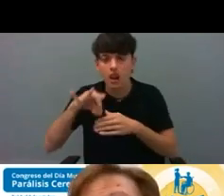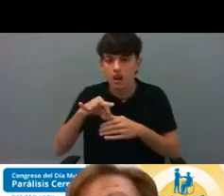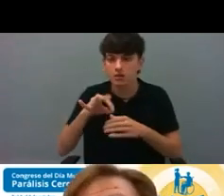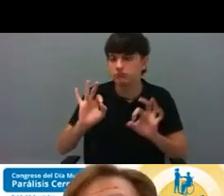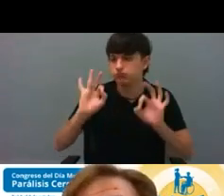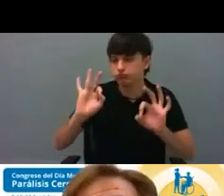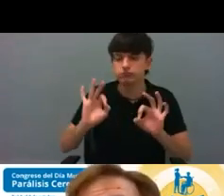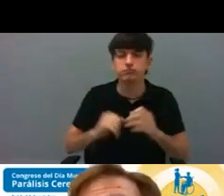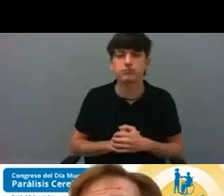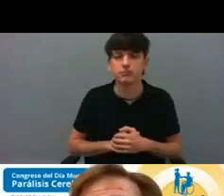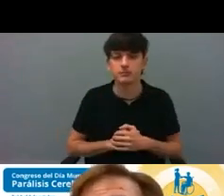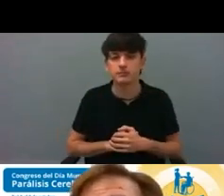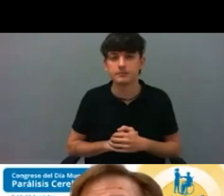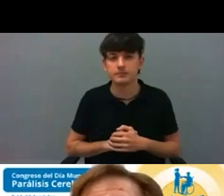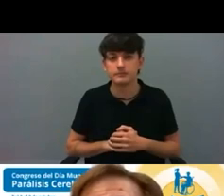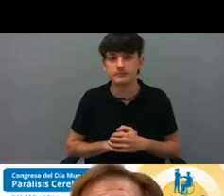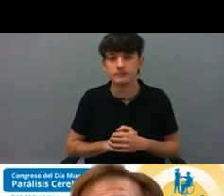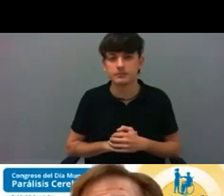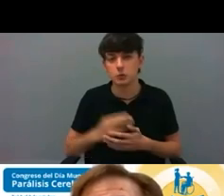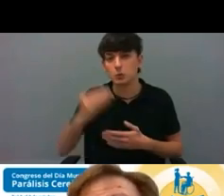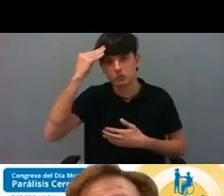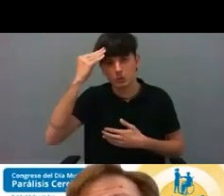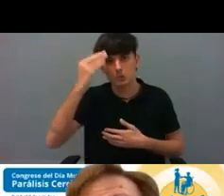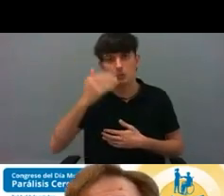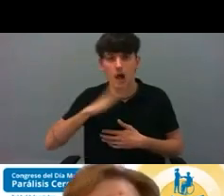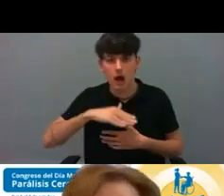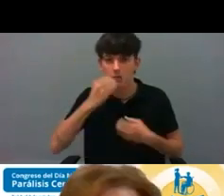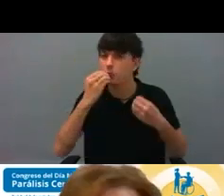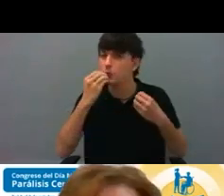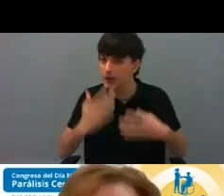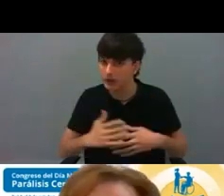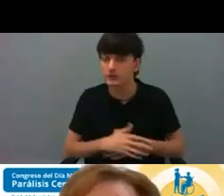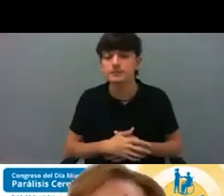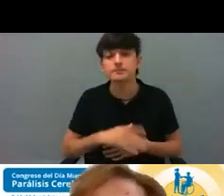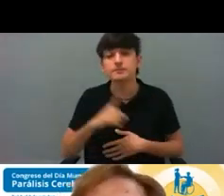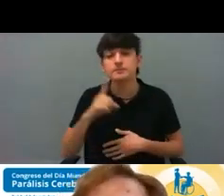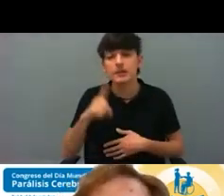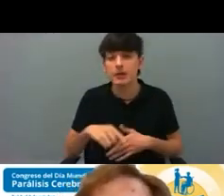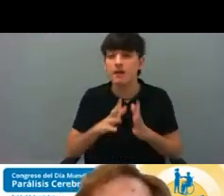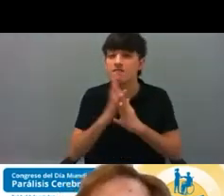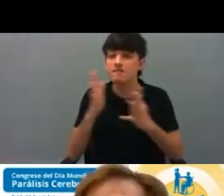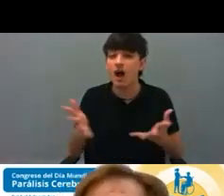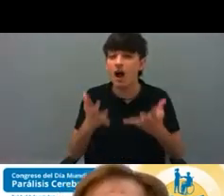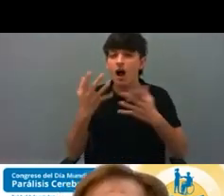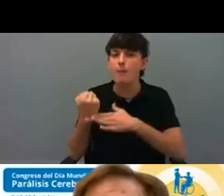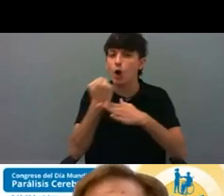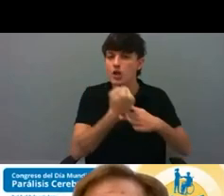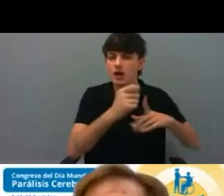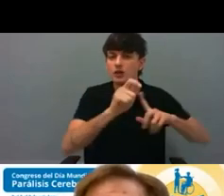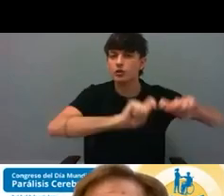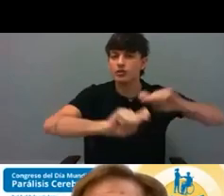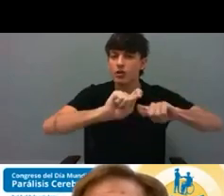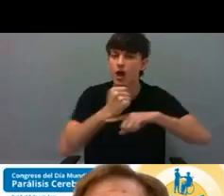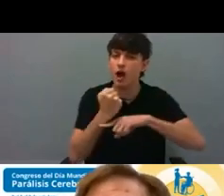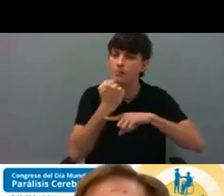esa que es tan conveniente, yo creo. Y luego, y eso también favorece el apoyar a la asociación,